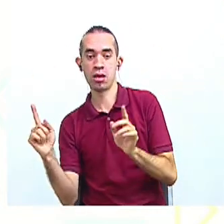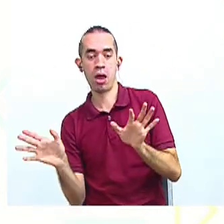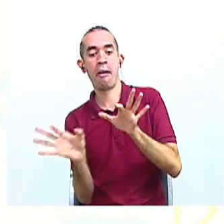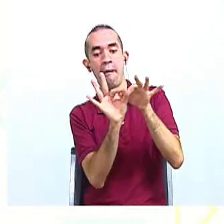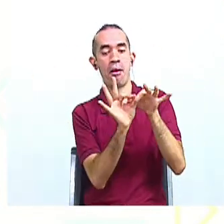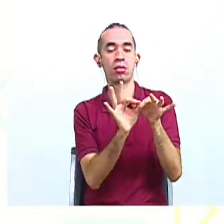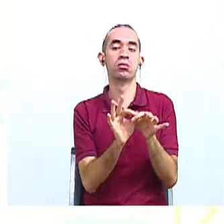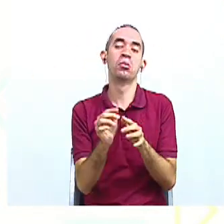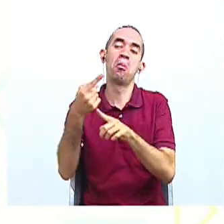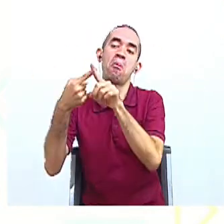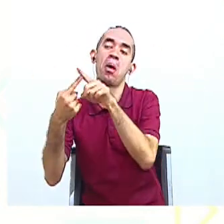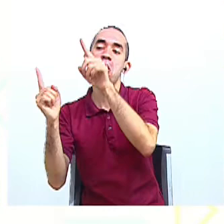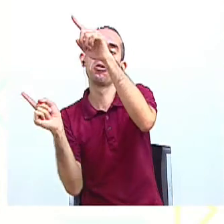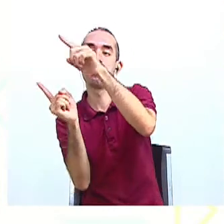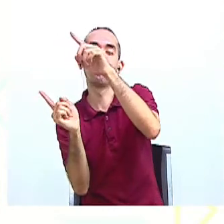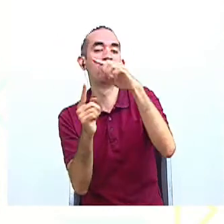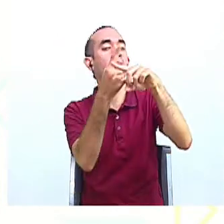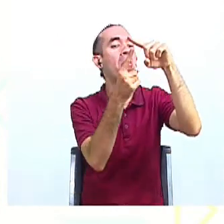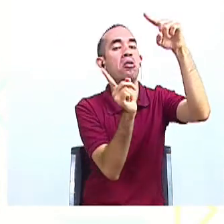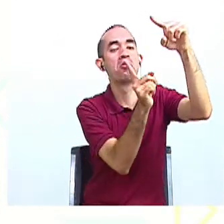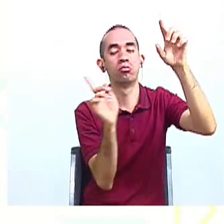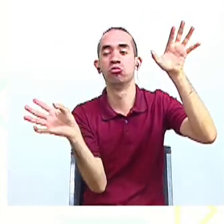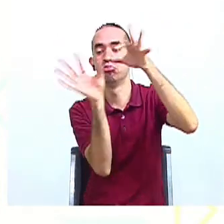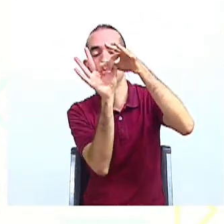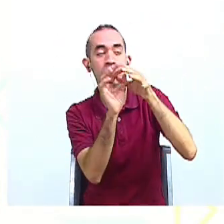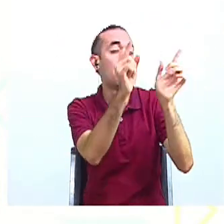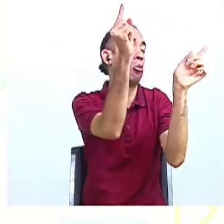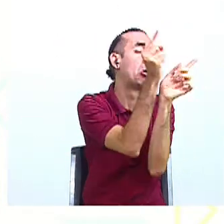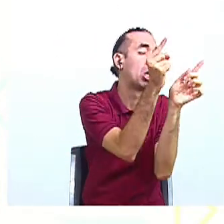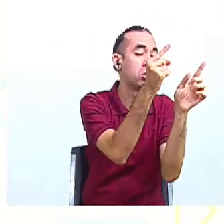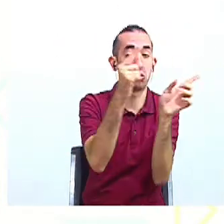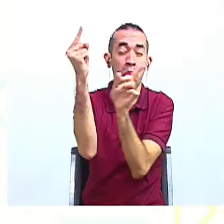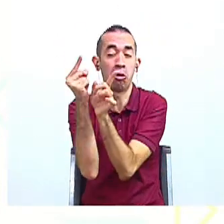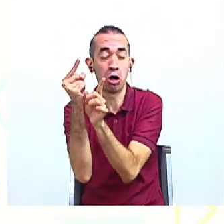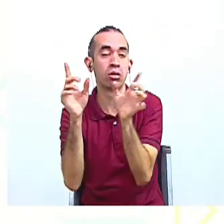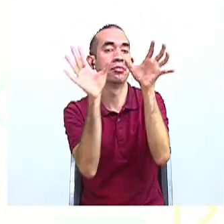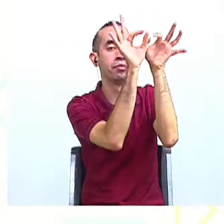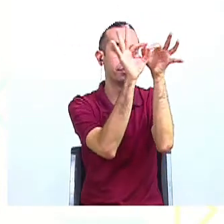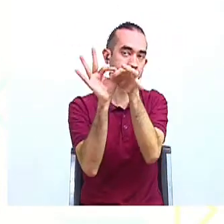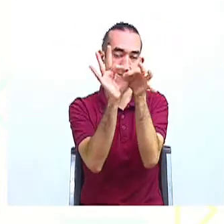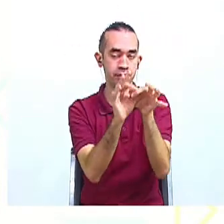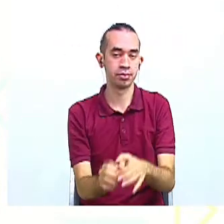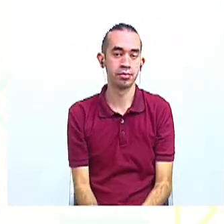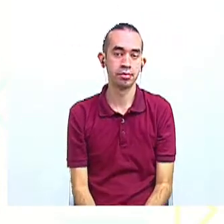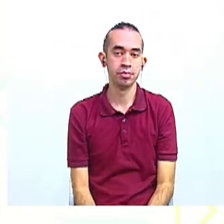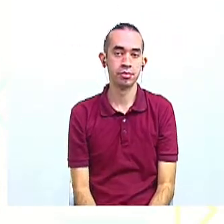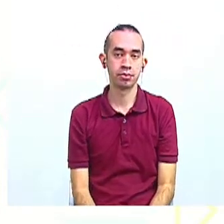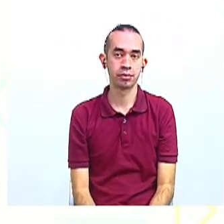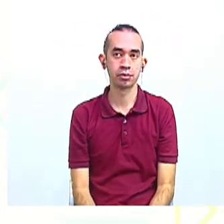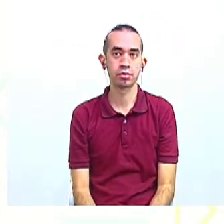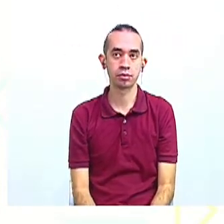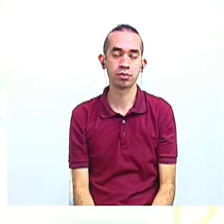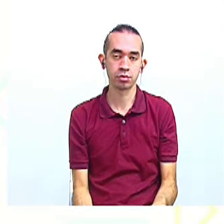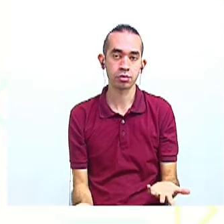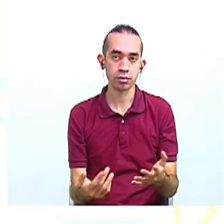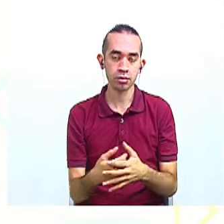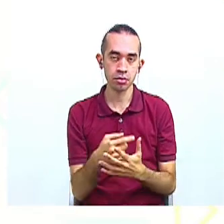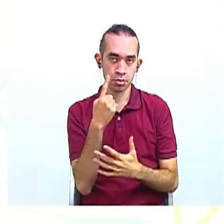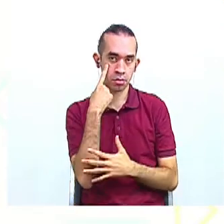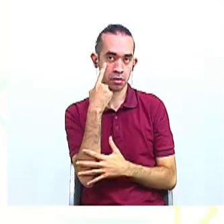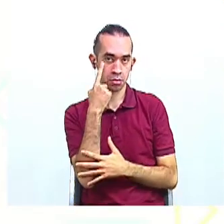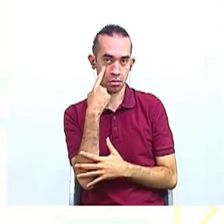lado mediano y el lado menor con el lado menor. Entonces, resulta que al